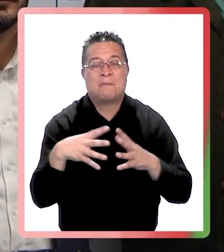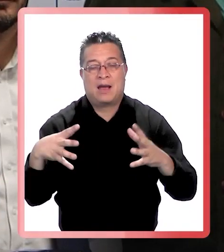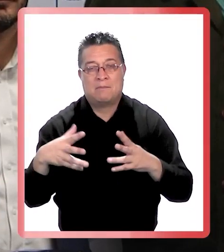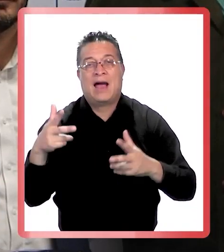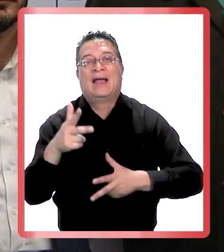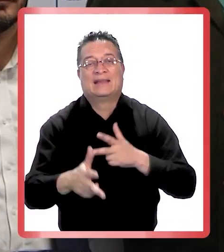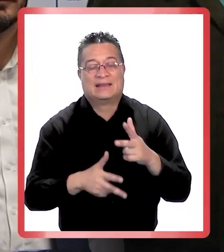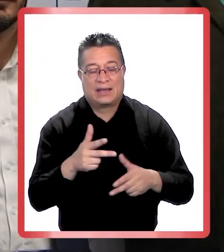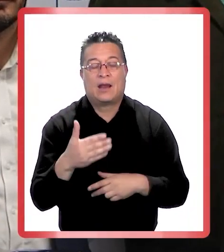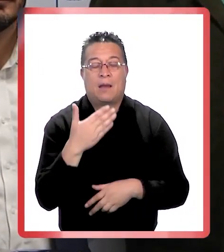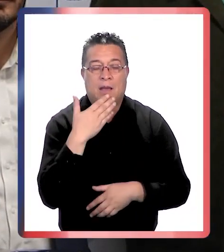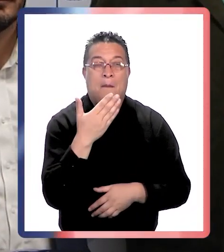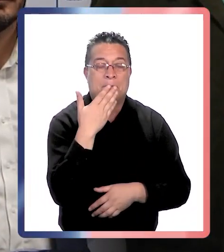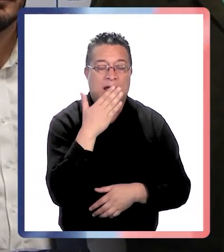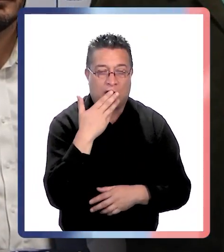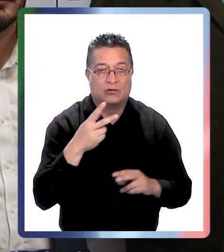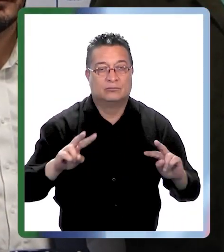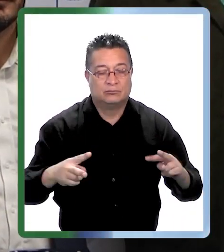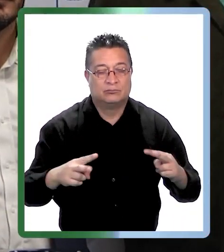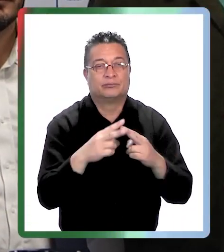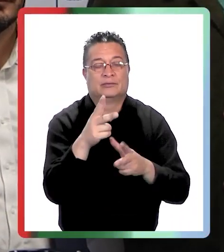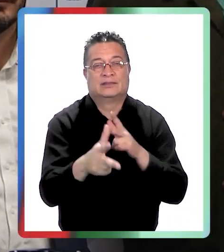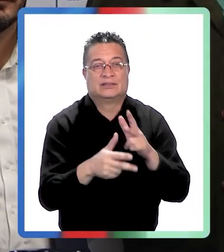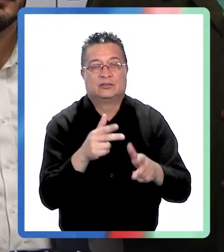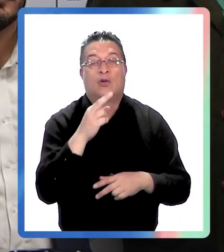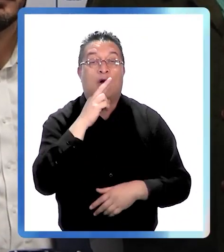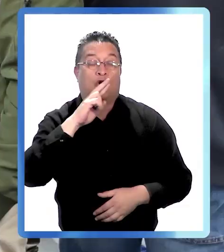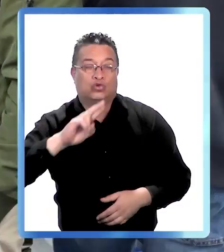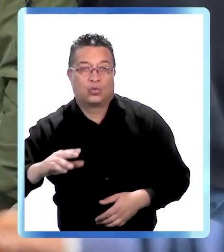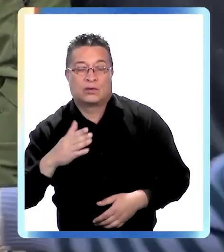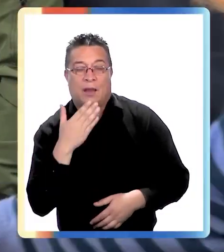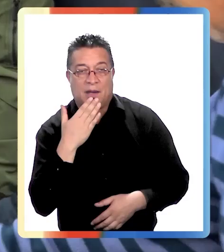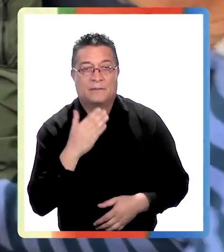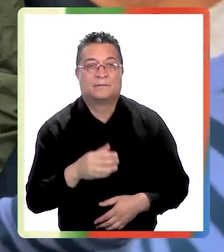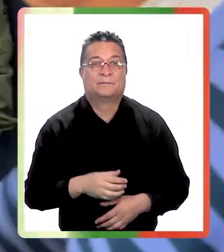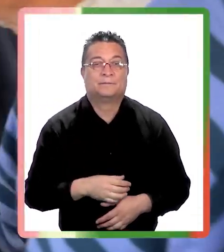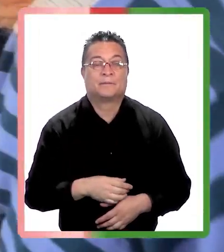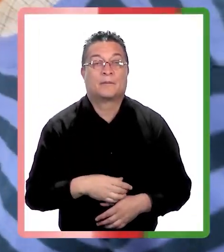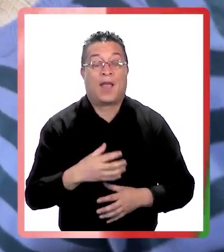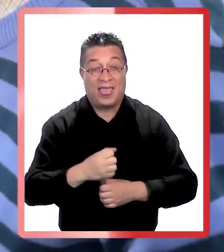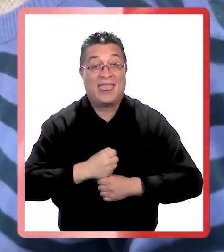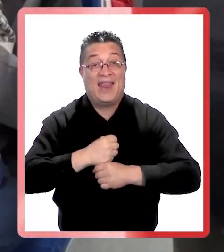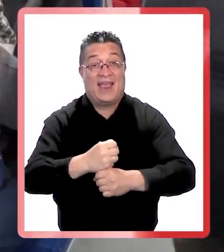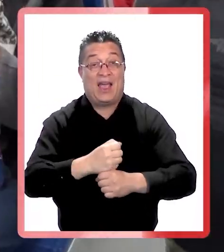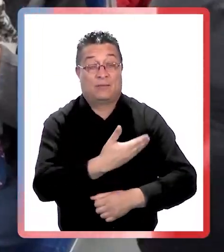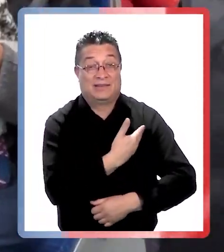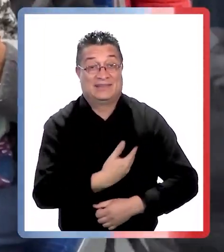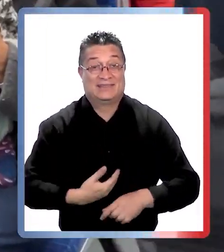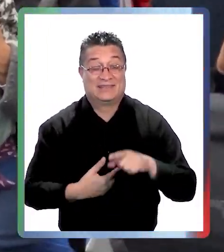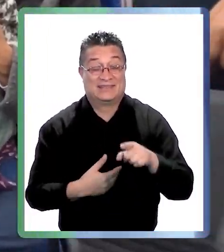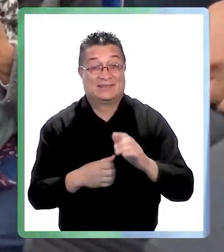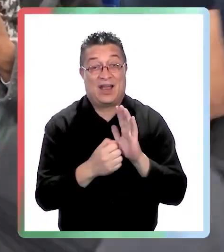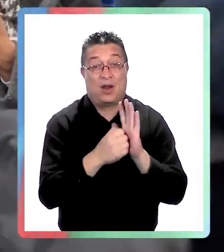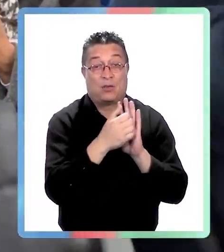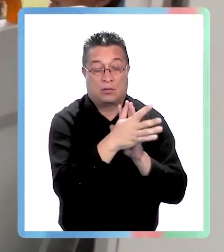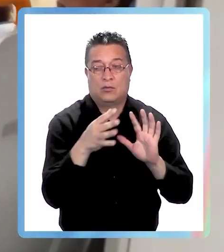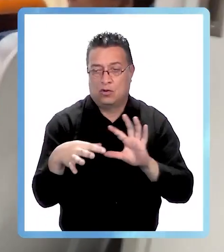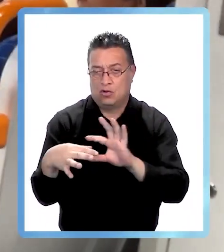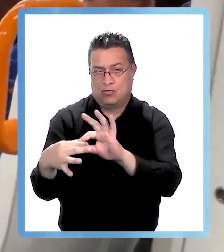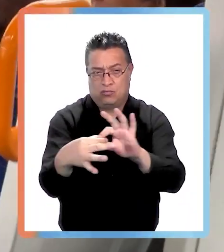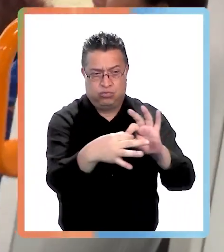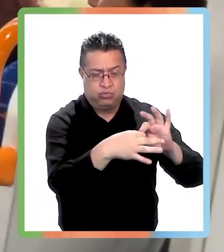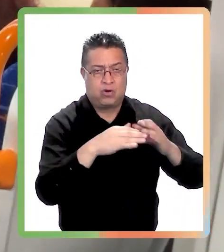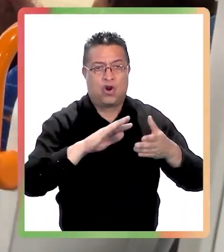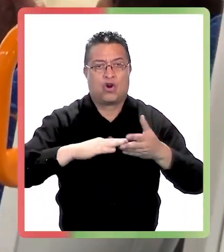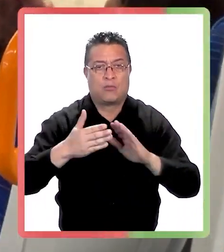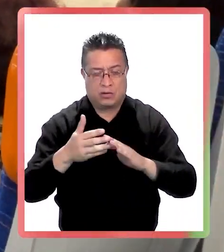trenes. Hay también una mejora en la infraestructura ferroviaria hacia el sur. El delegado presidencial de la Araucanía valoró la unión de la